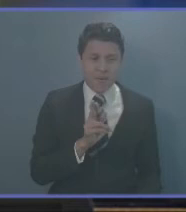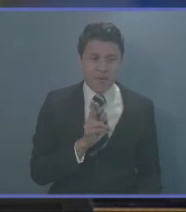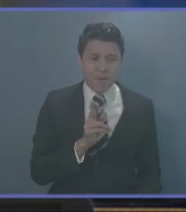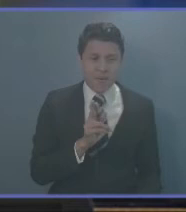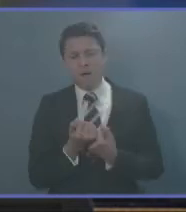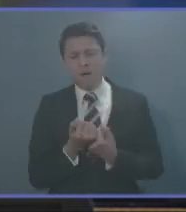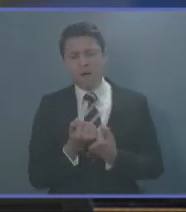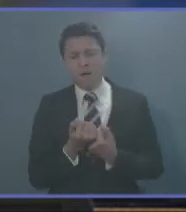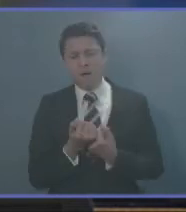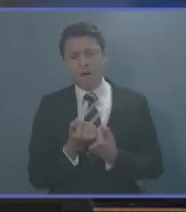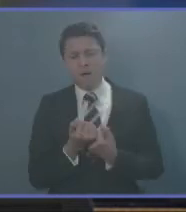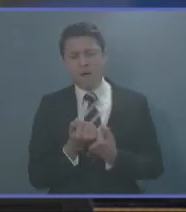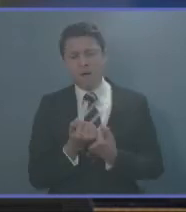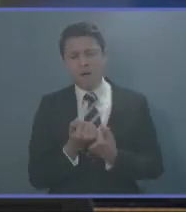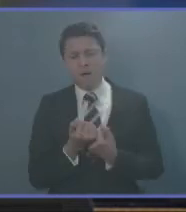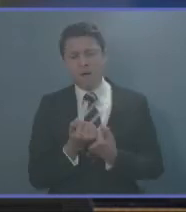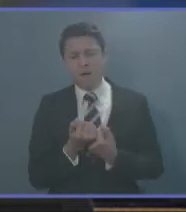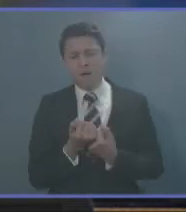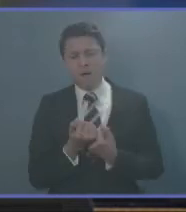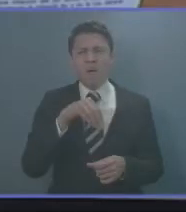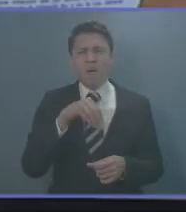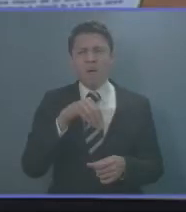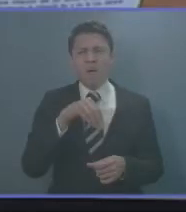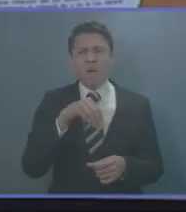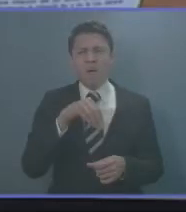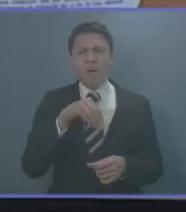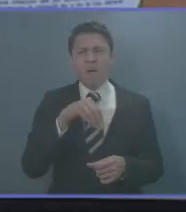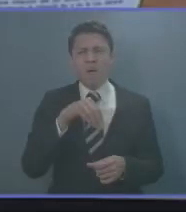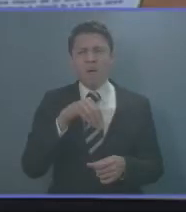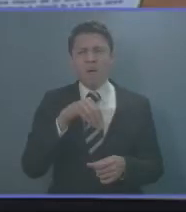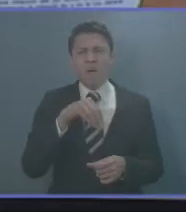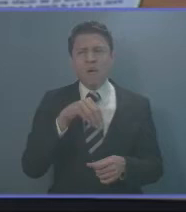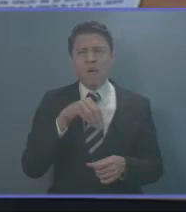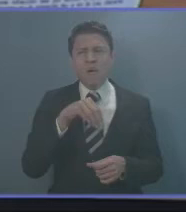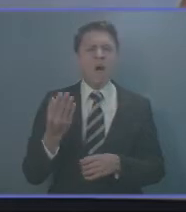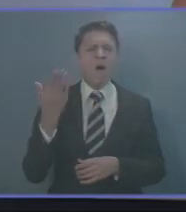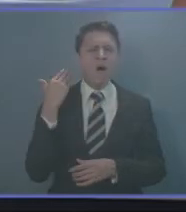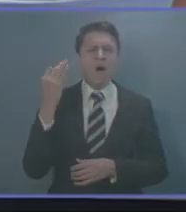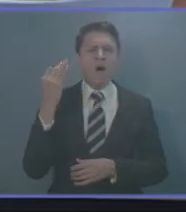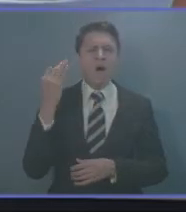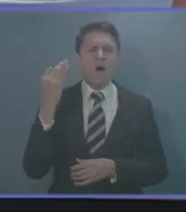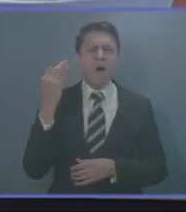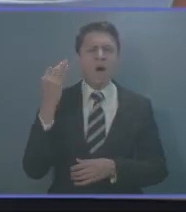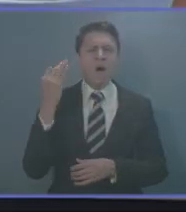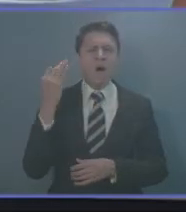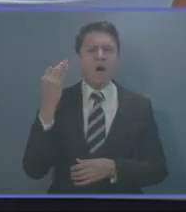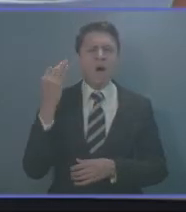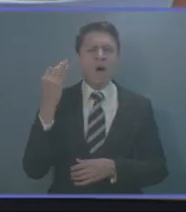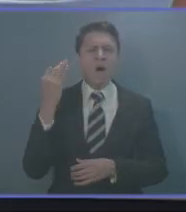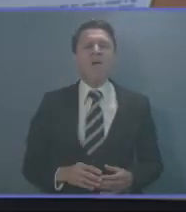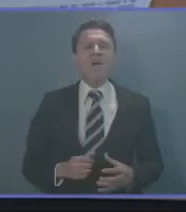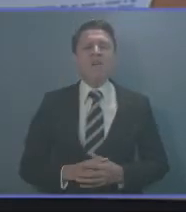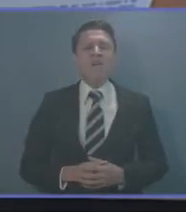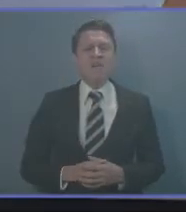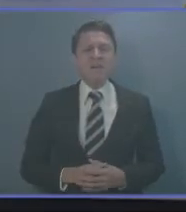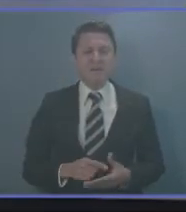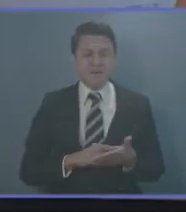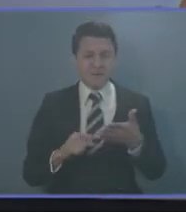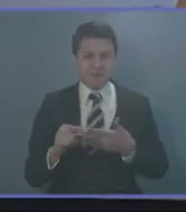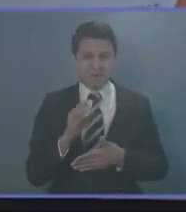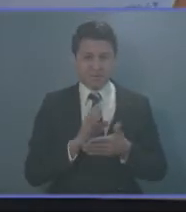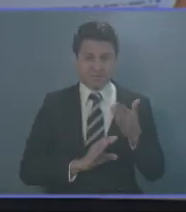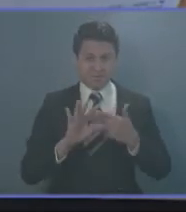favor o a que se abone esta a deudas tributarias pasadas o futuras. Título